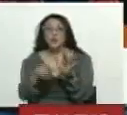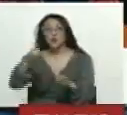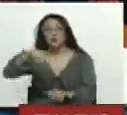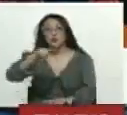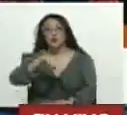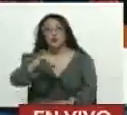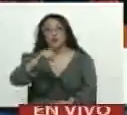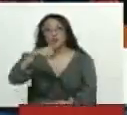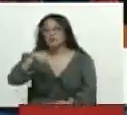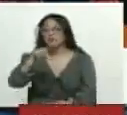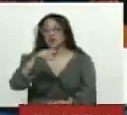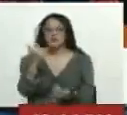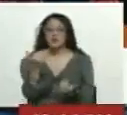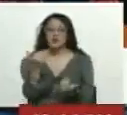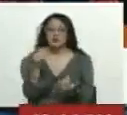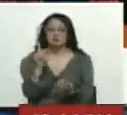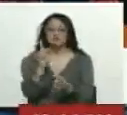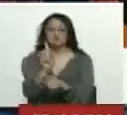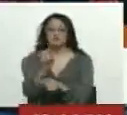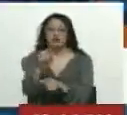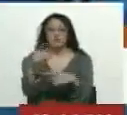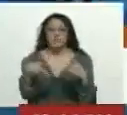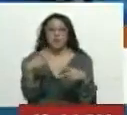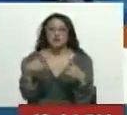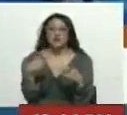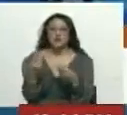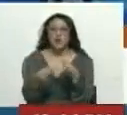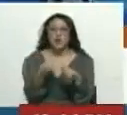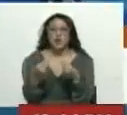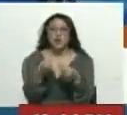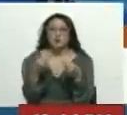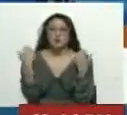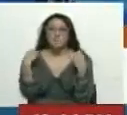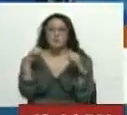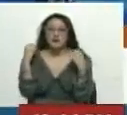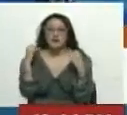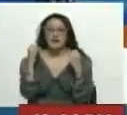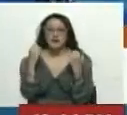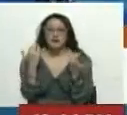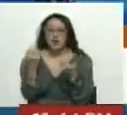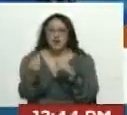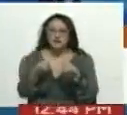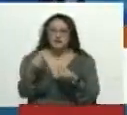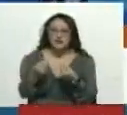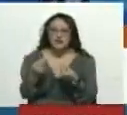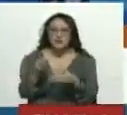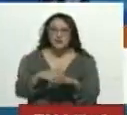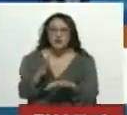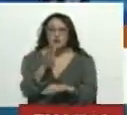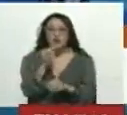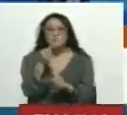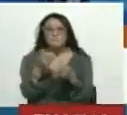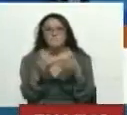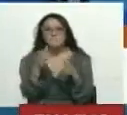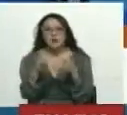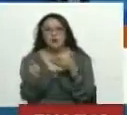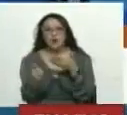usted está en la vanguardia de ese proceso de cómo ir practicando descubriendo haciendo porque no hay un manual para